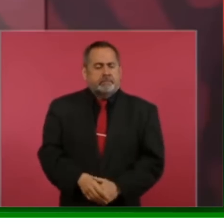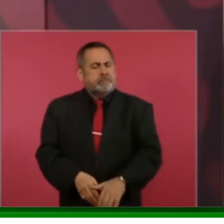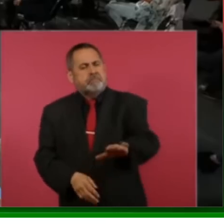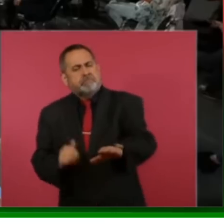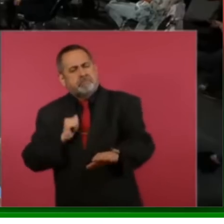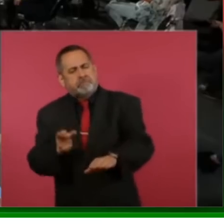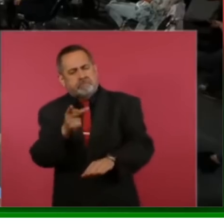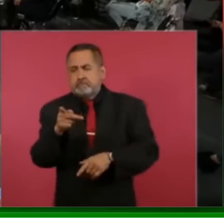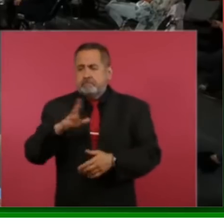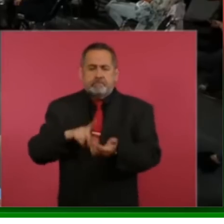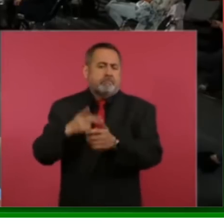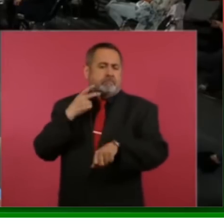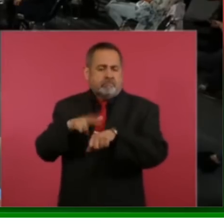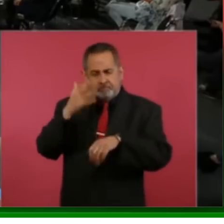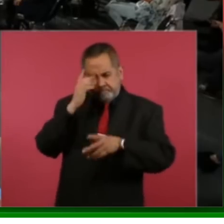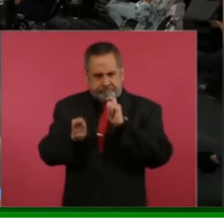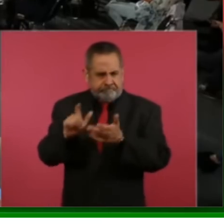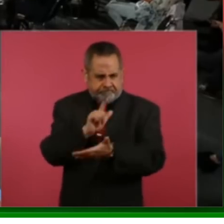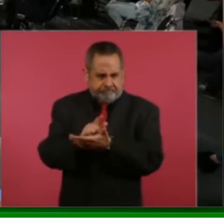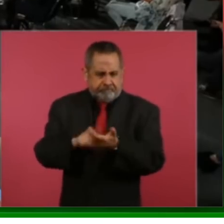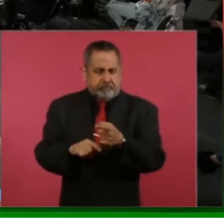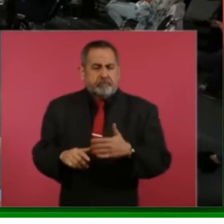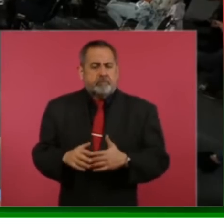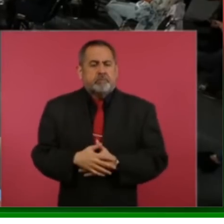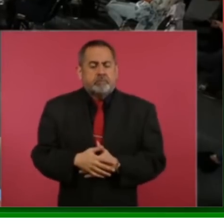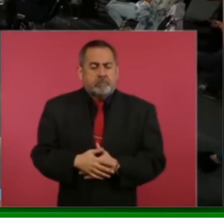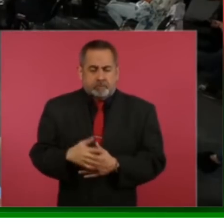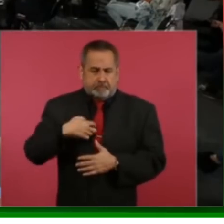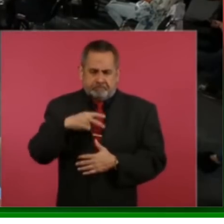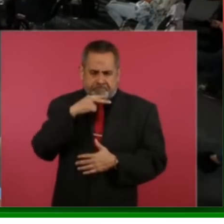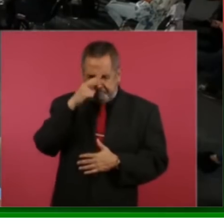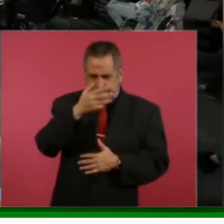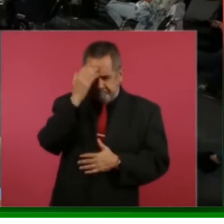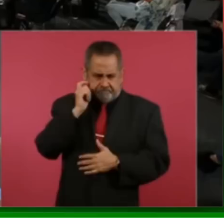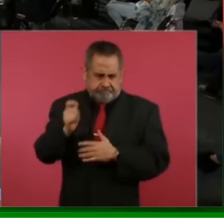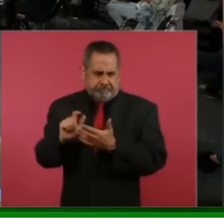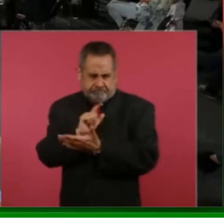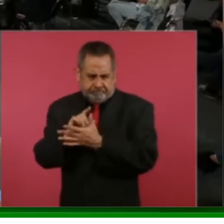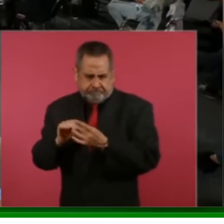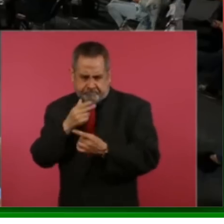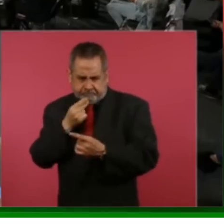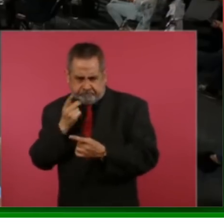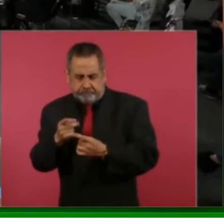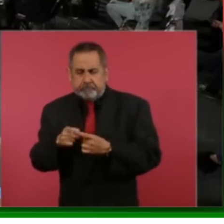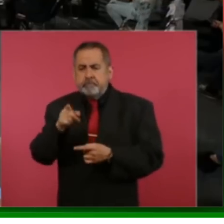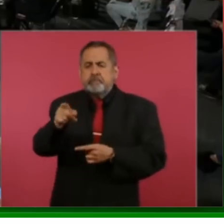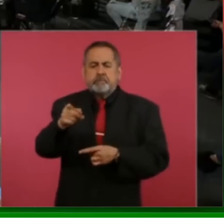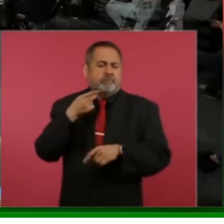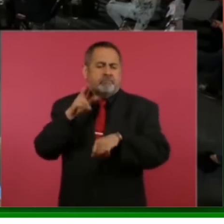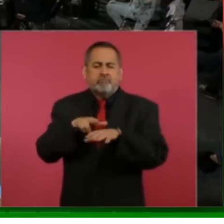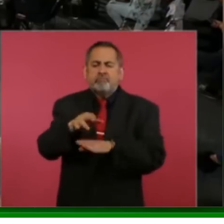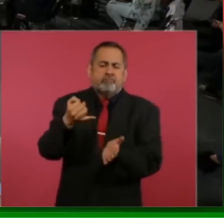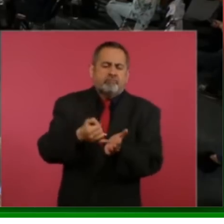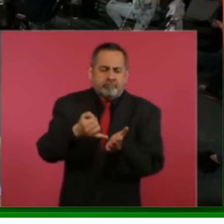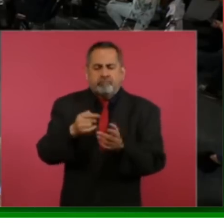porque están aquí, bueno, está la procuradora que le sabe al tema legal. Yo soy de neófito en temas legales, pero aprovechando que está aquí la procuradora y la gente que le sabe al tema de los